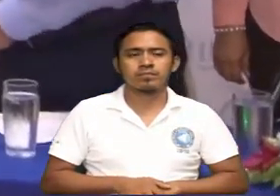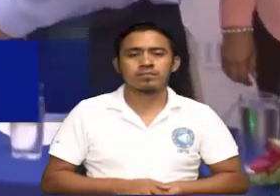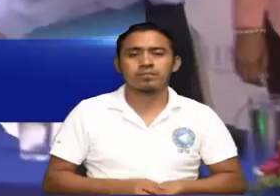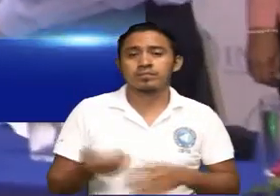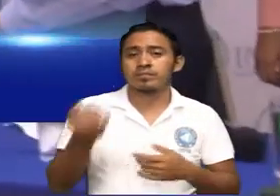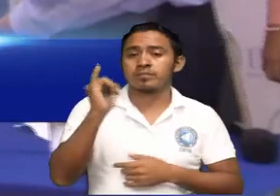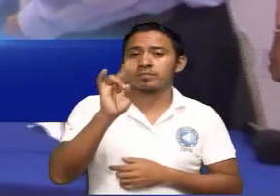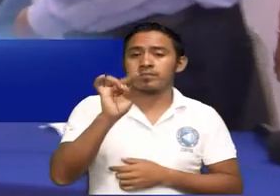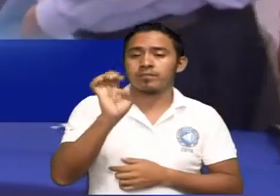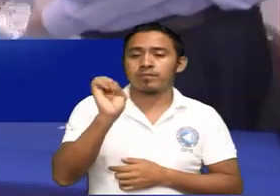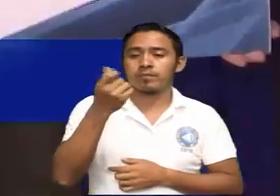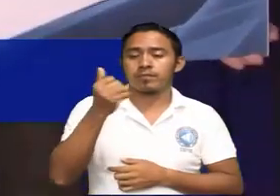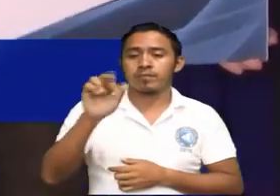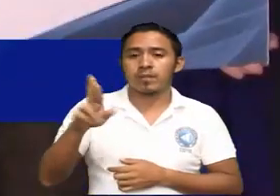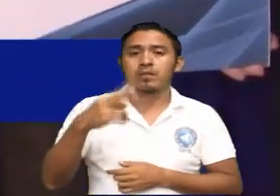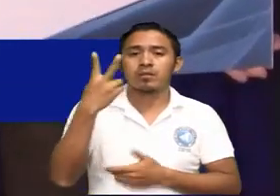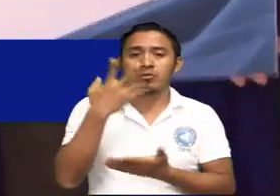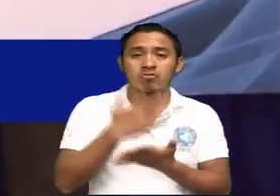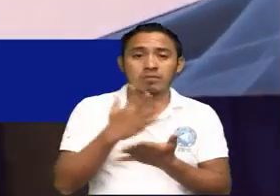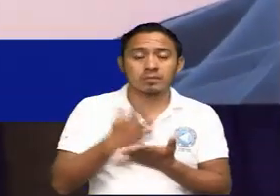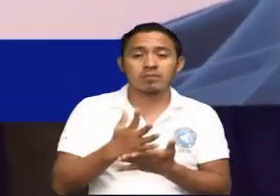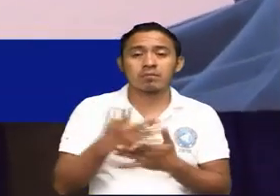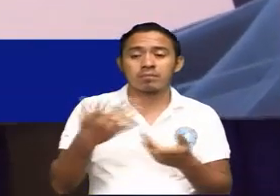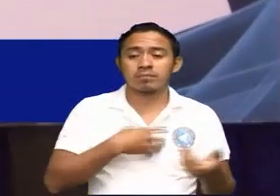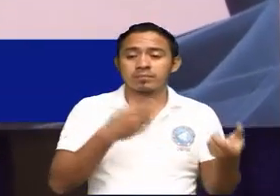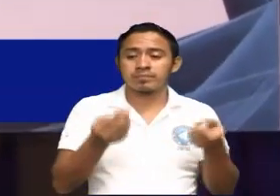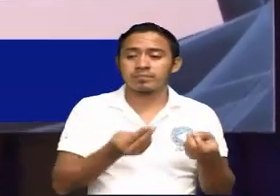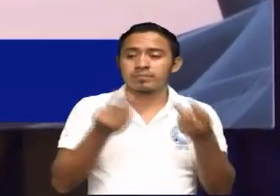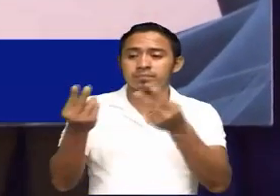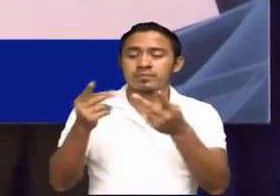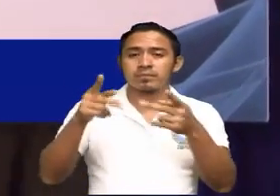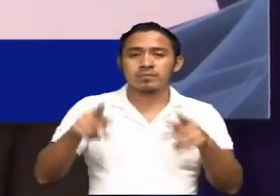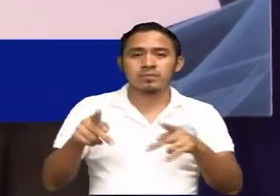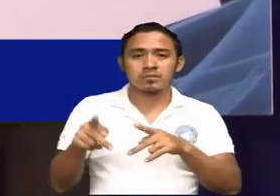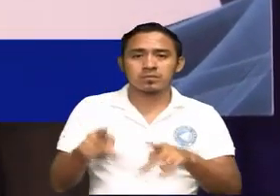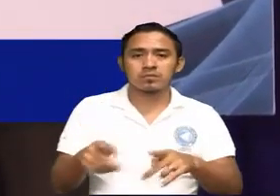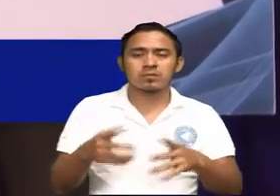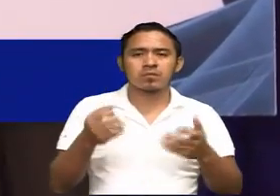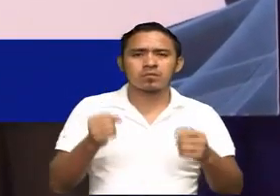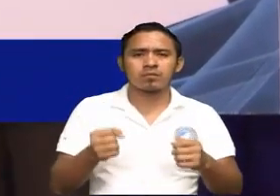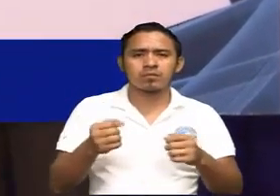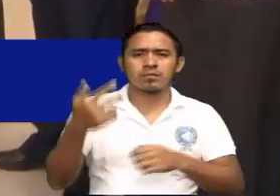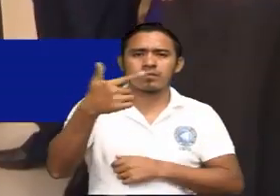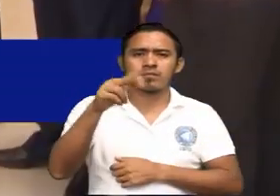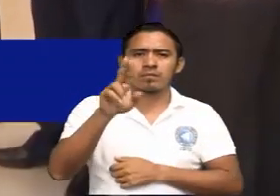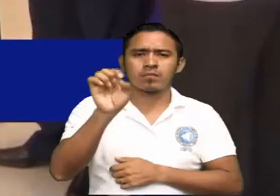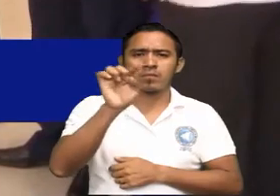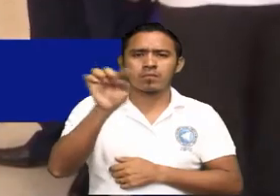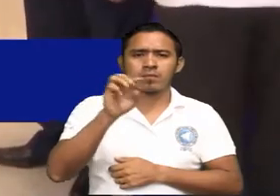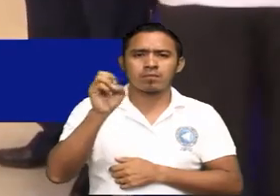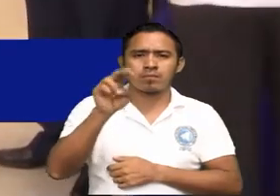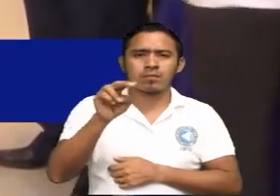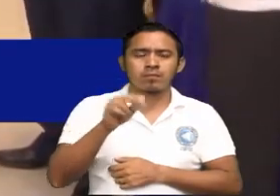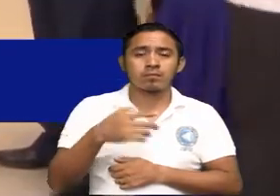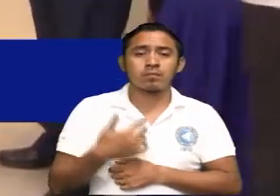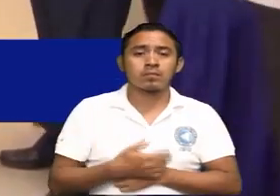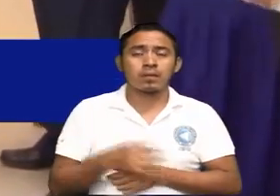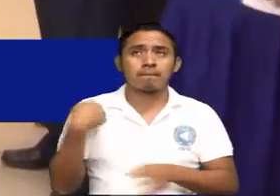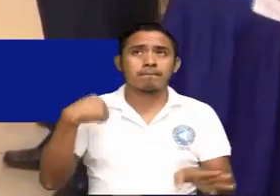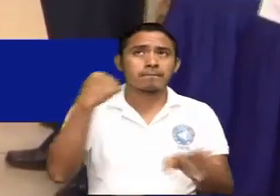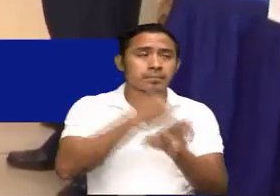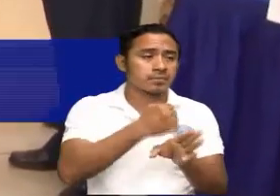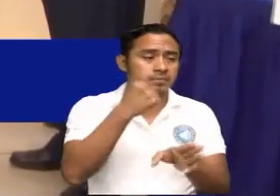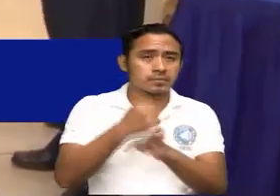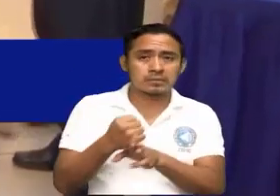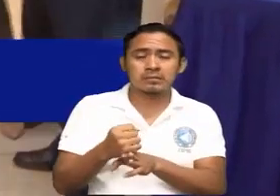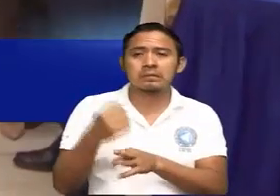Inicer entregó doble indemnización de póliza de vida a los familiares del compañero Bismar Martínez, asesinado por los delincuentes